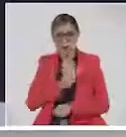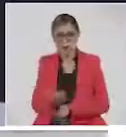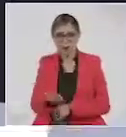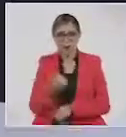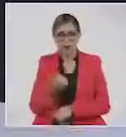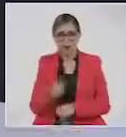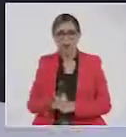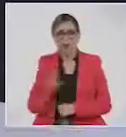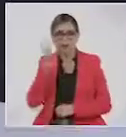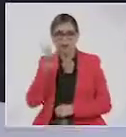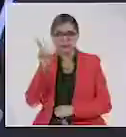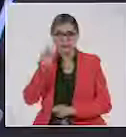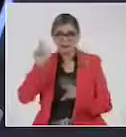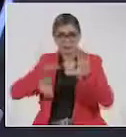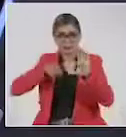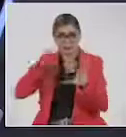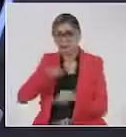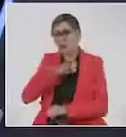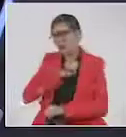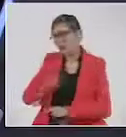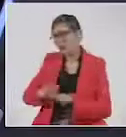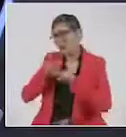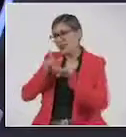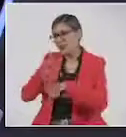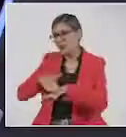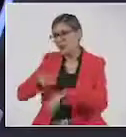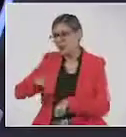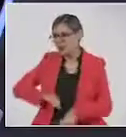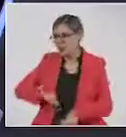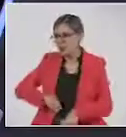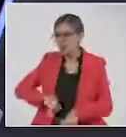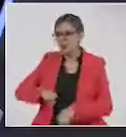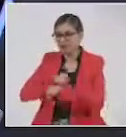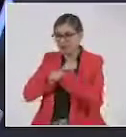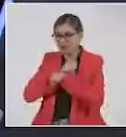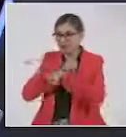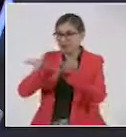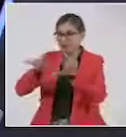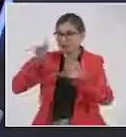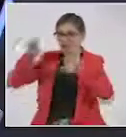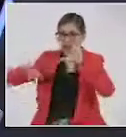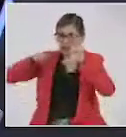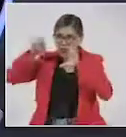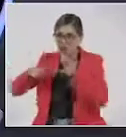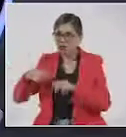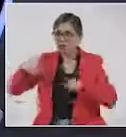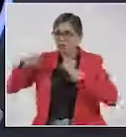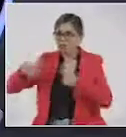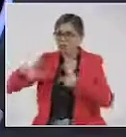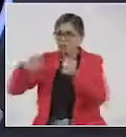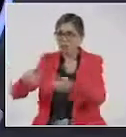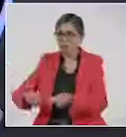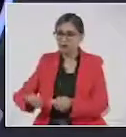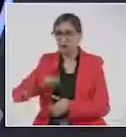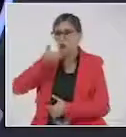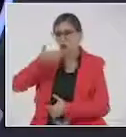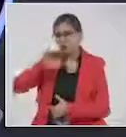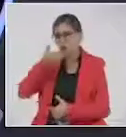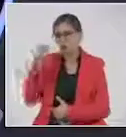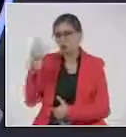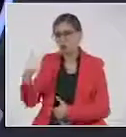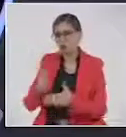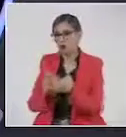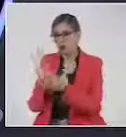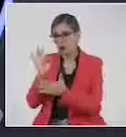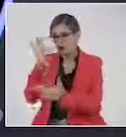que haya más proyectos de este tipo, ¿no? Claro, que haya más personas interesadas en difundir con estas tradiciones tan típicas de Tonalá.